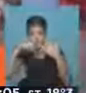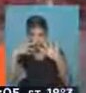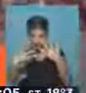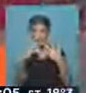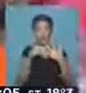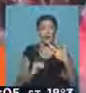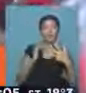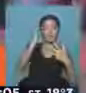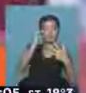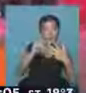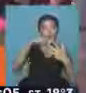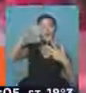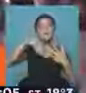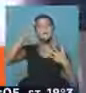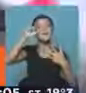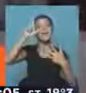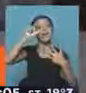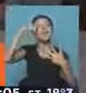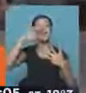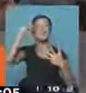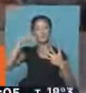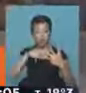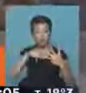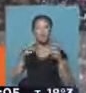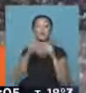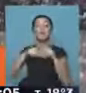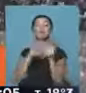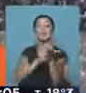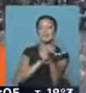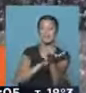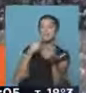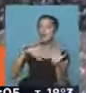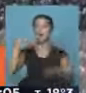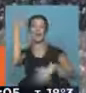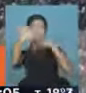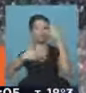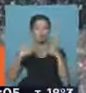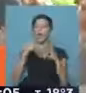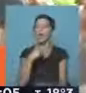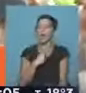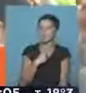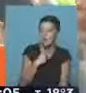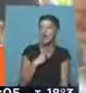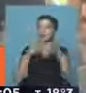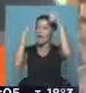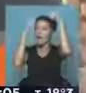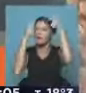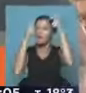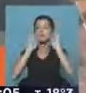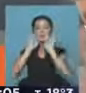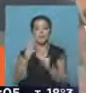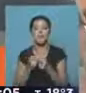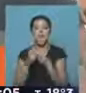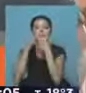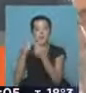Mélenchon, quien, desde el partido de izquierda, promete una revolución ciudadana, se declara admirador de Hugo Chávez y apoya las políticas